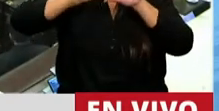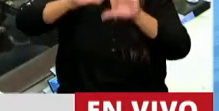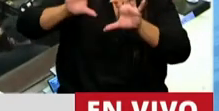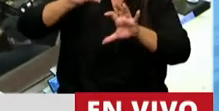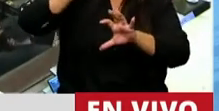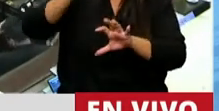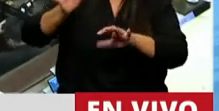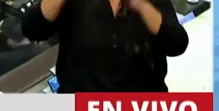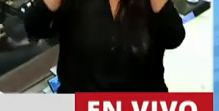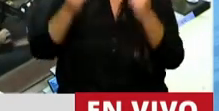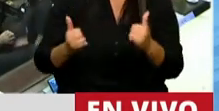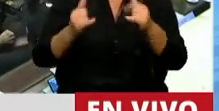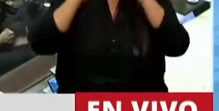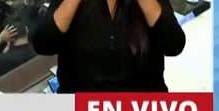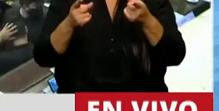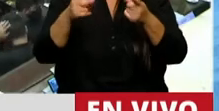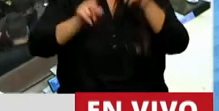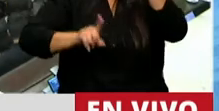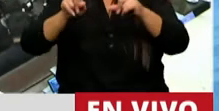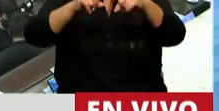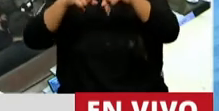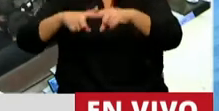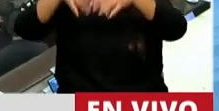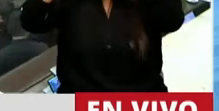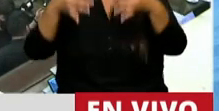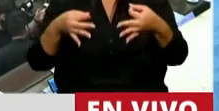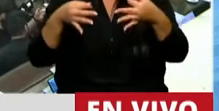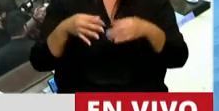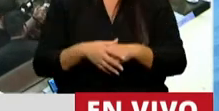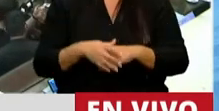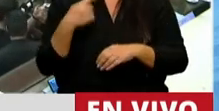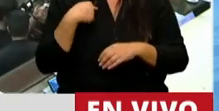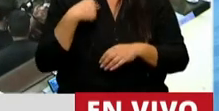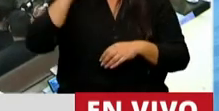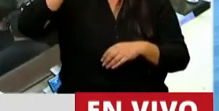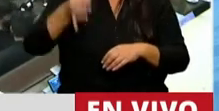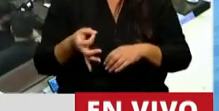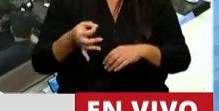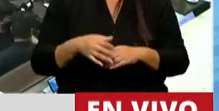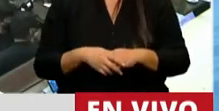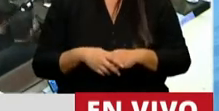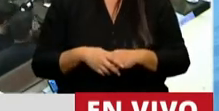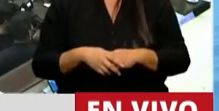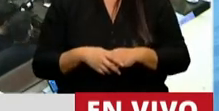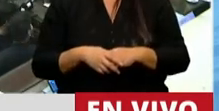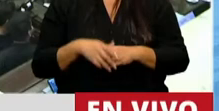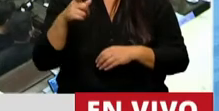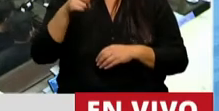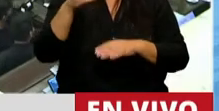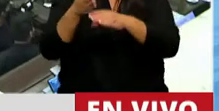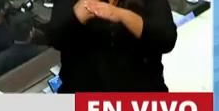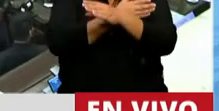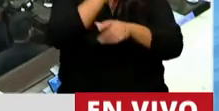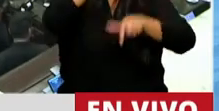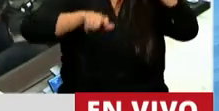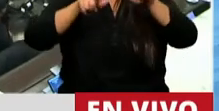discutir con buena leche, a discutir con argumentos. Y sé que muchos diputados y diputadas preopinantes,